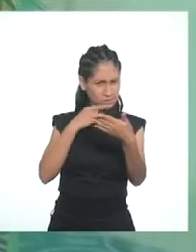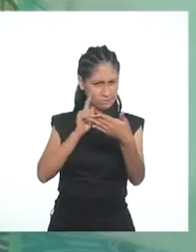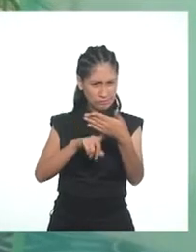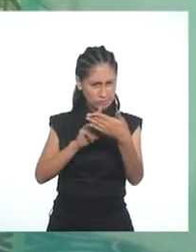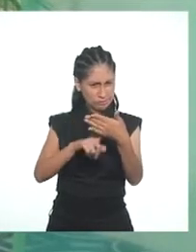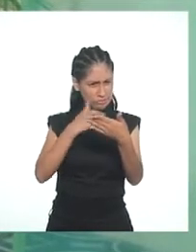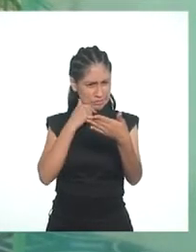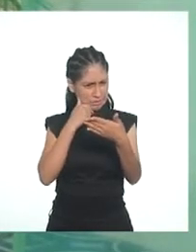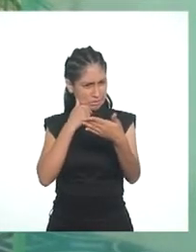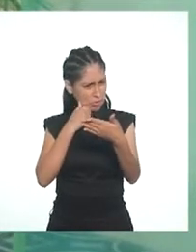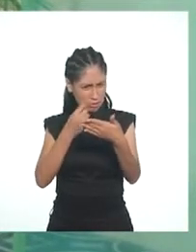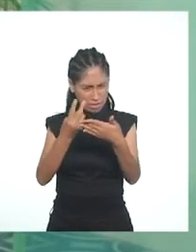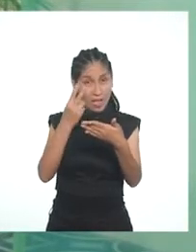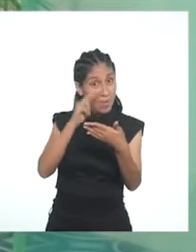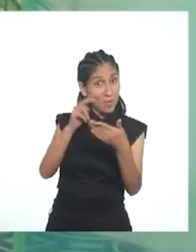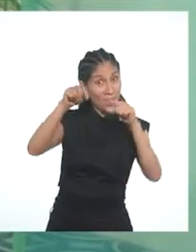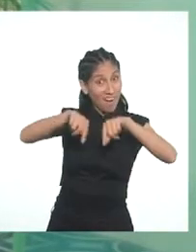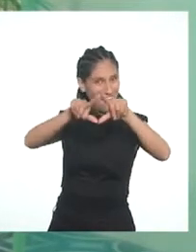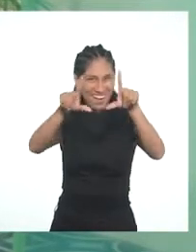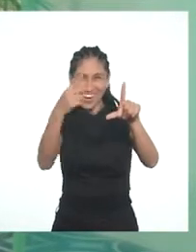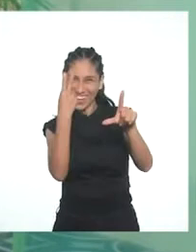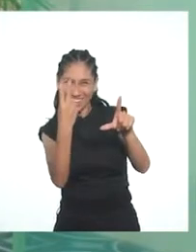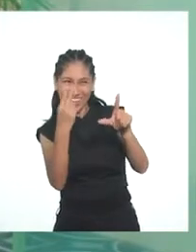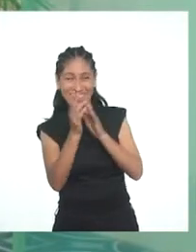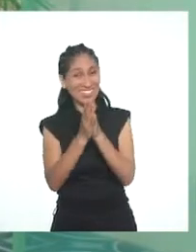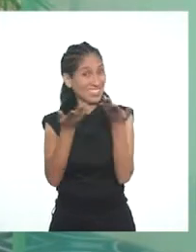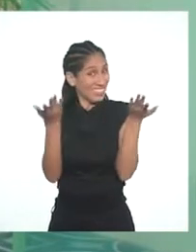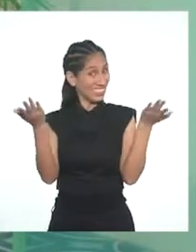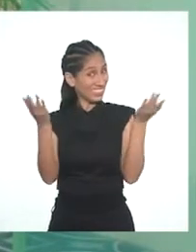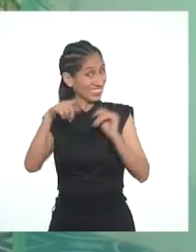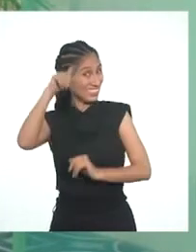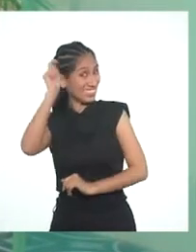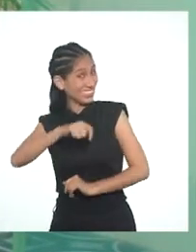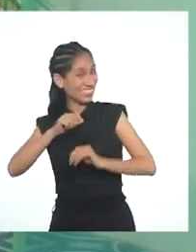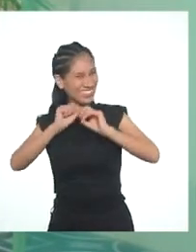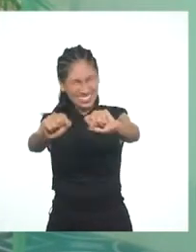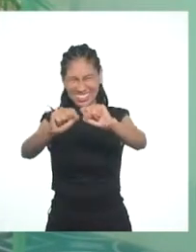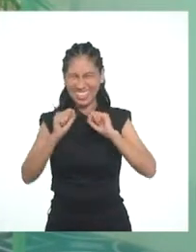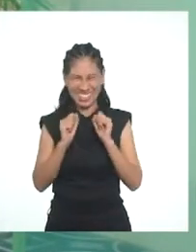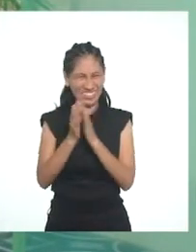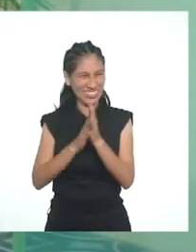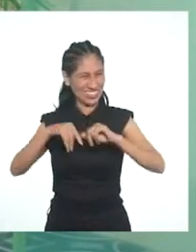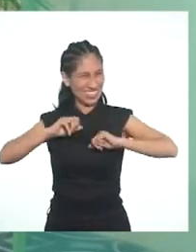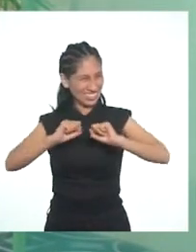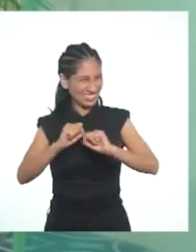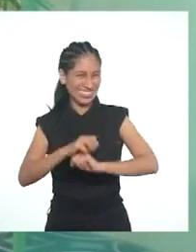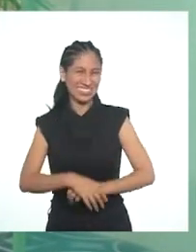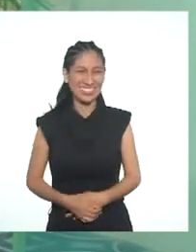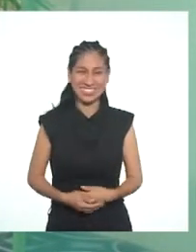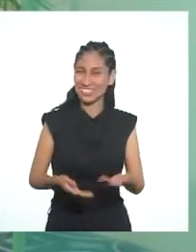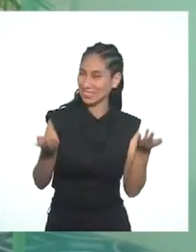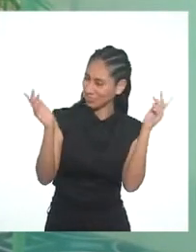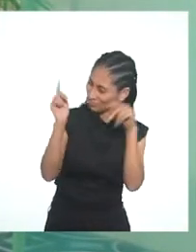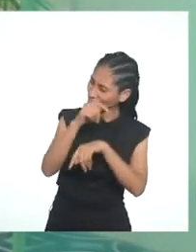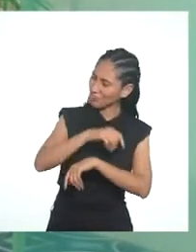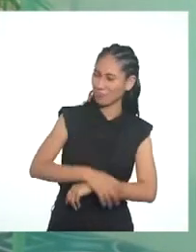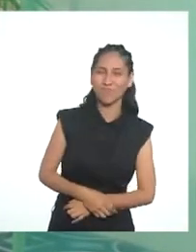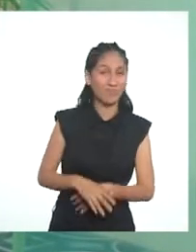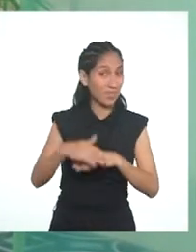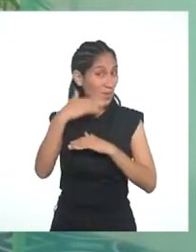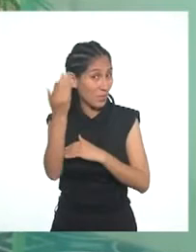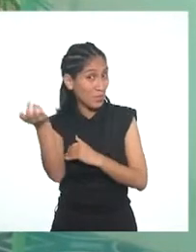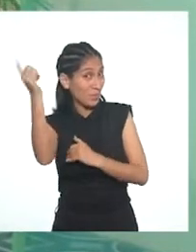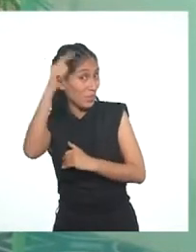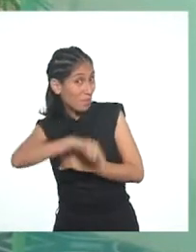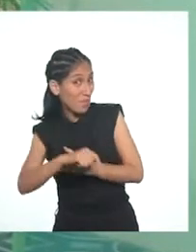Mario, acabo de tener un adelanto de lo que vamos a ver en el día de hoy. Y creo que necesitamos de activarte para estar preparados.